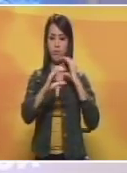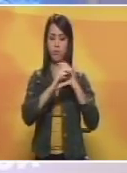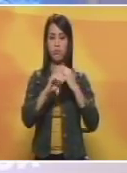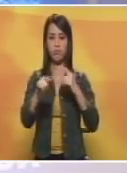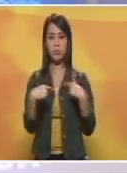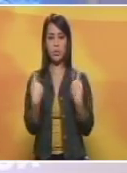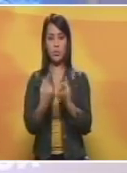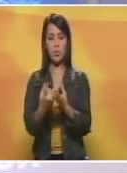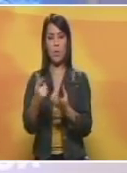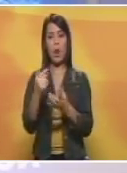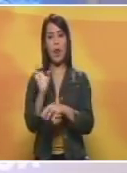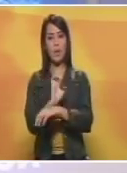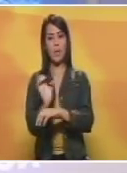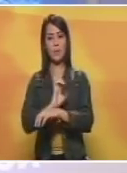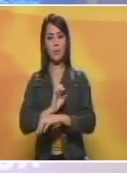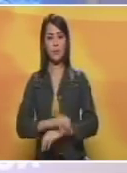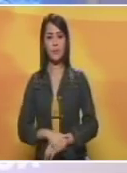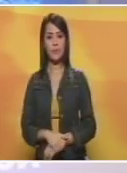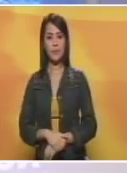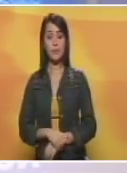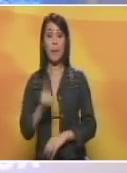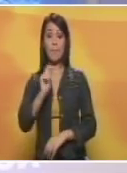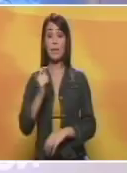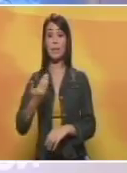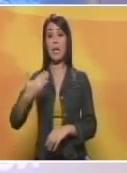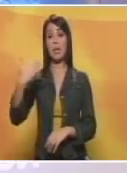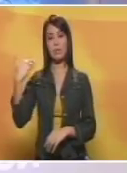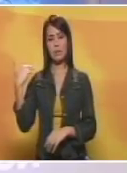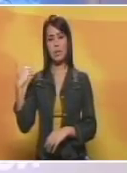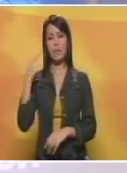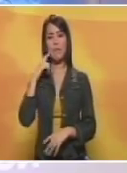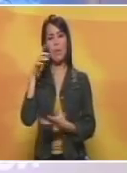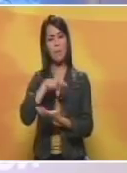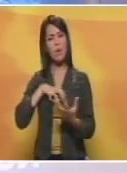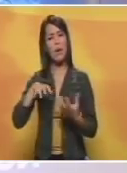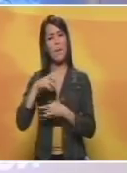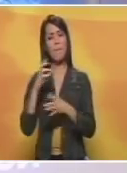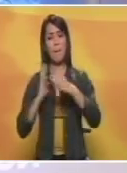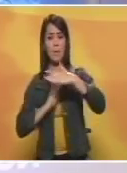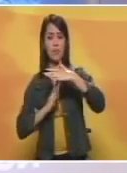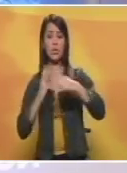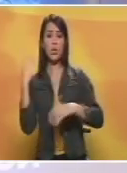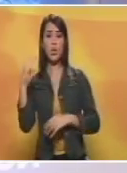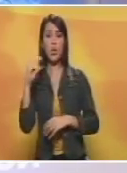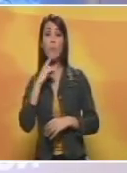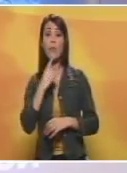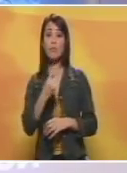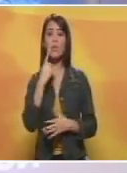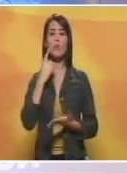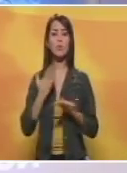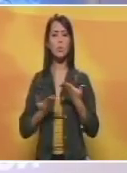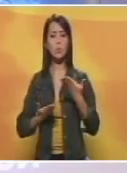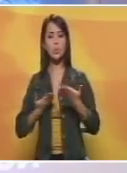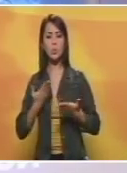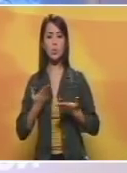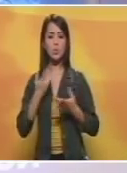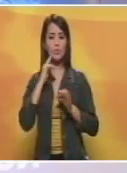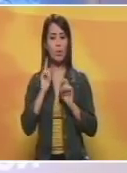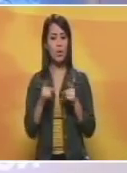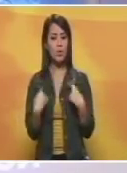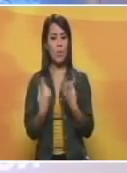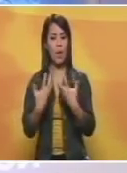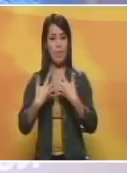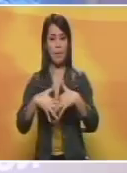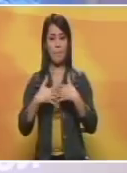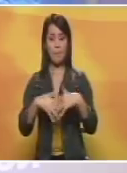en una vía de ecuador precisamente meses antes de la tragedia migración colombia había advertido de irregularidades en reconocidas compañías